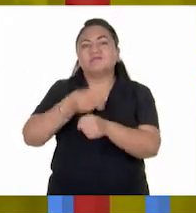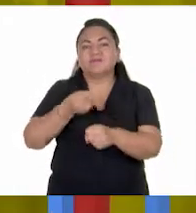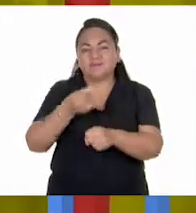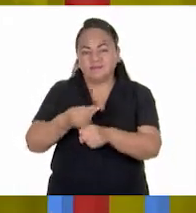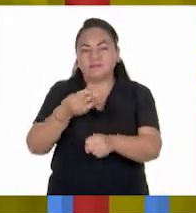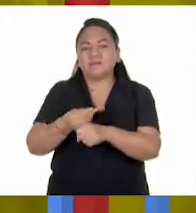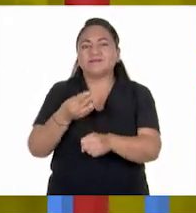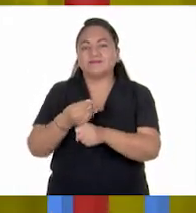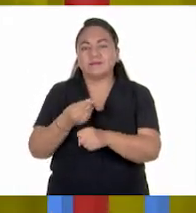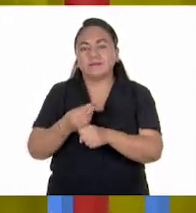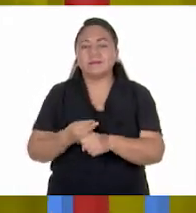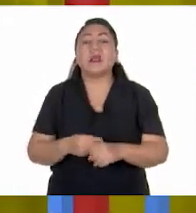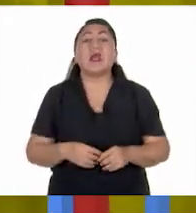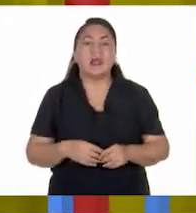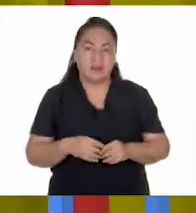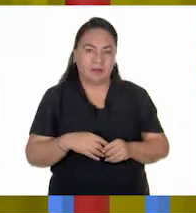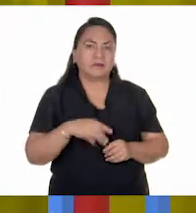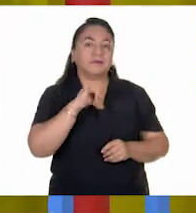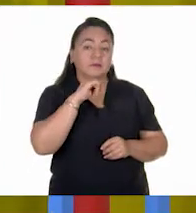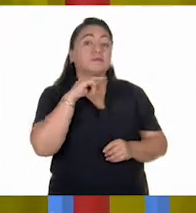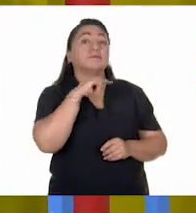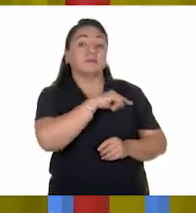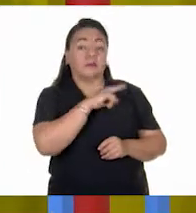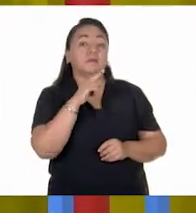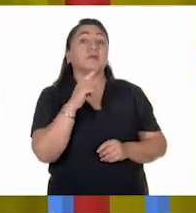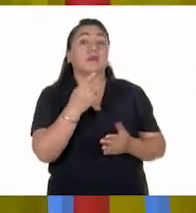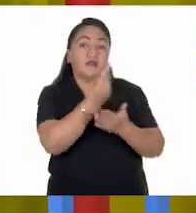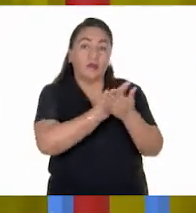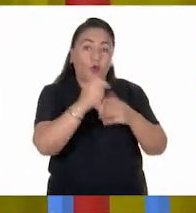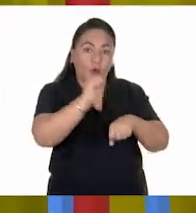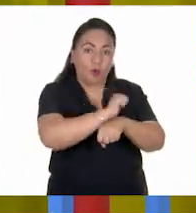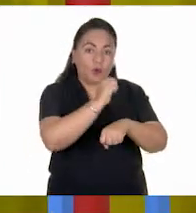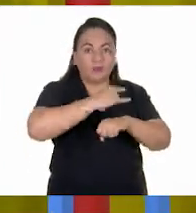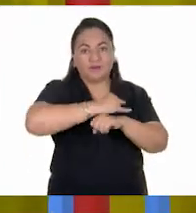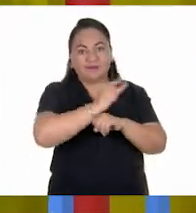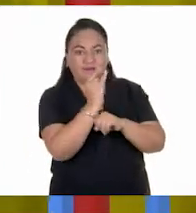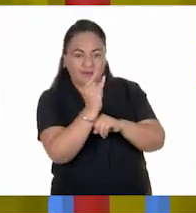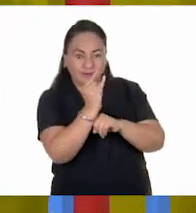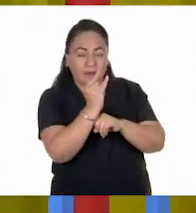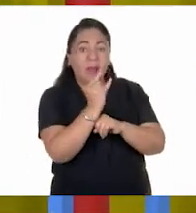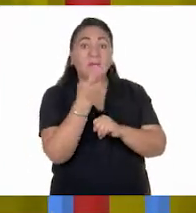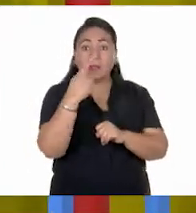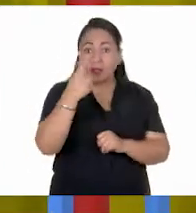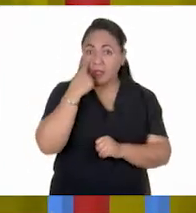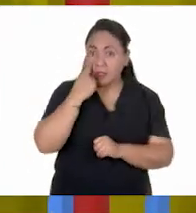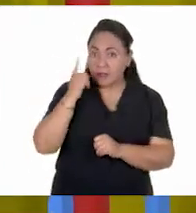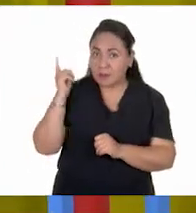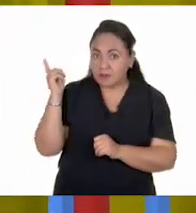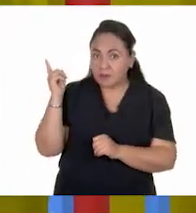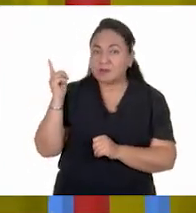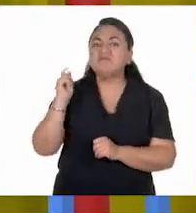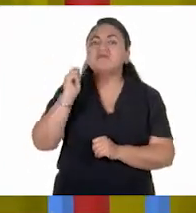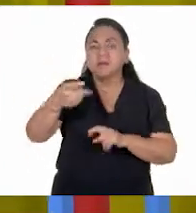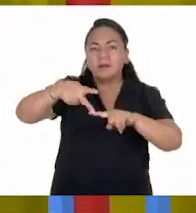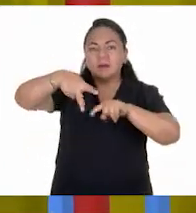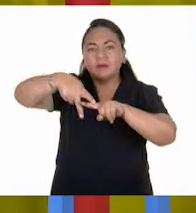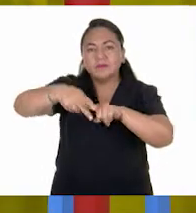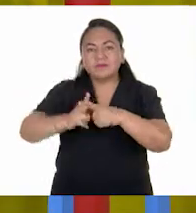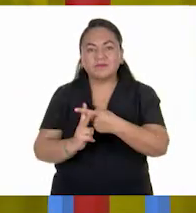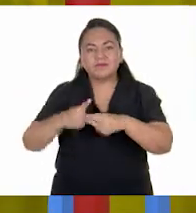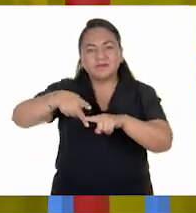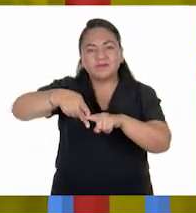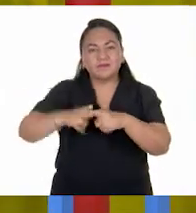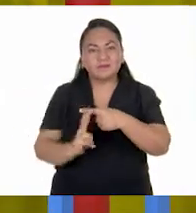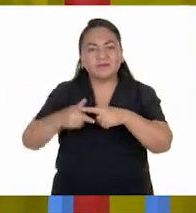Pili dibujó un auto, pero también, si ustedes observan, lo que tenemos ahí es una herramienta.